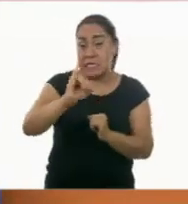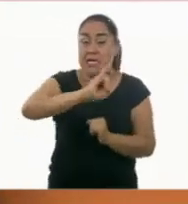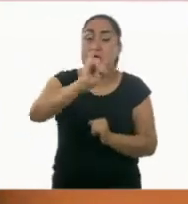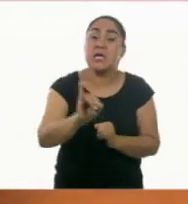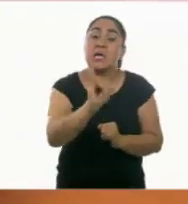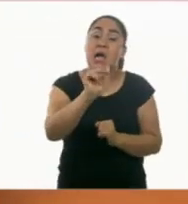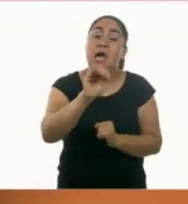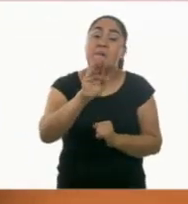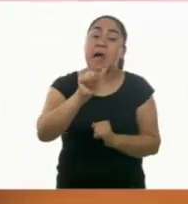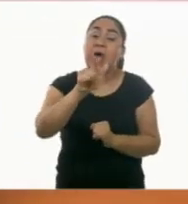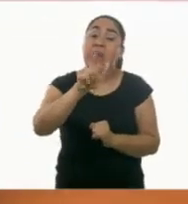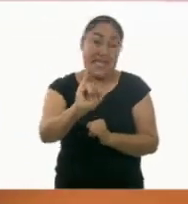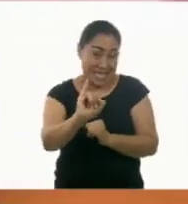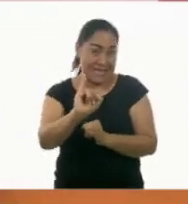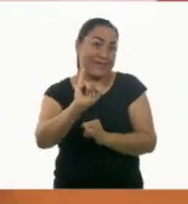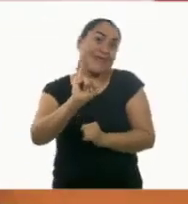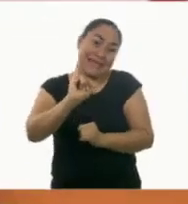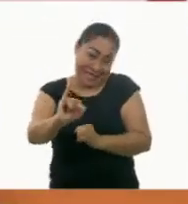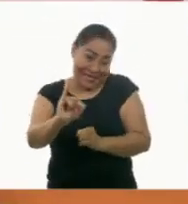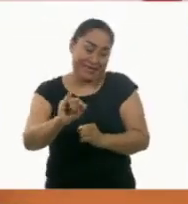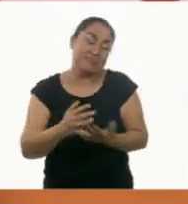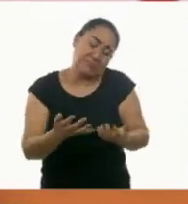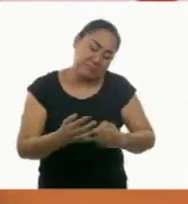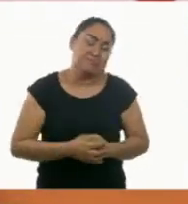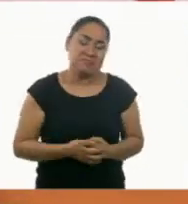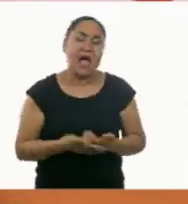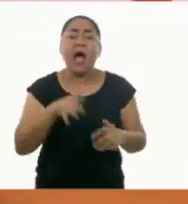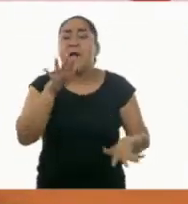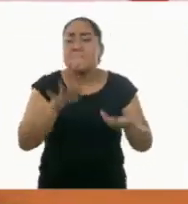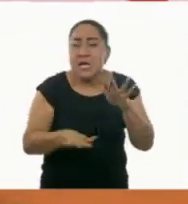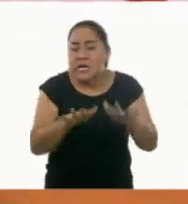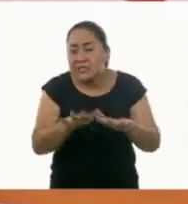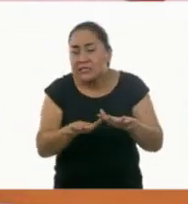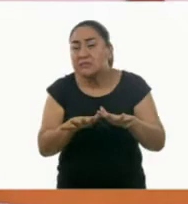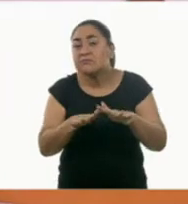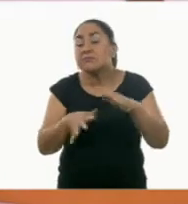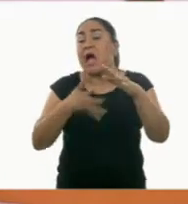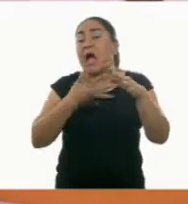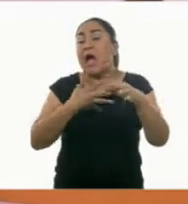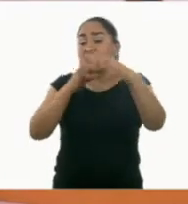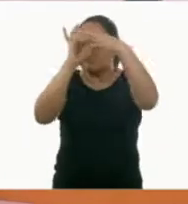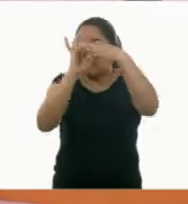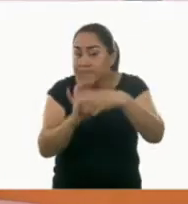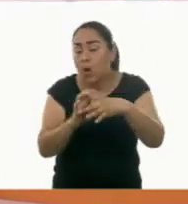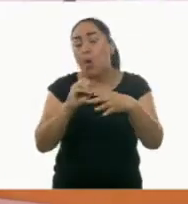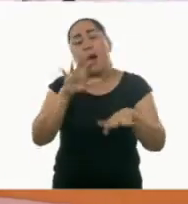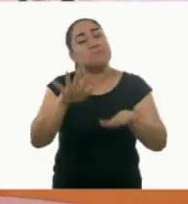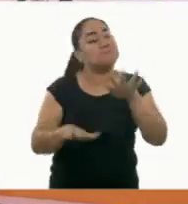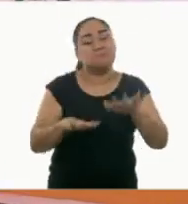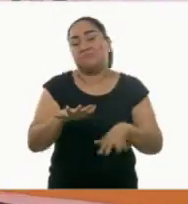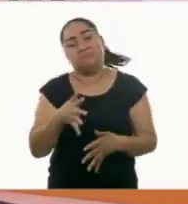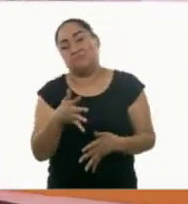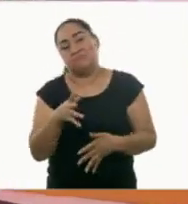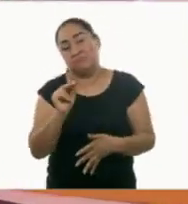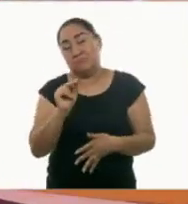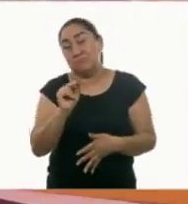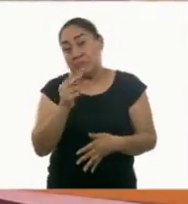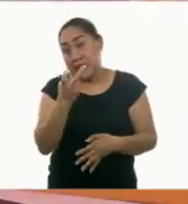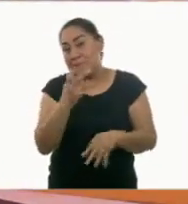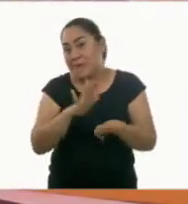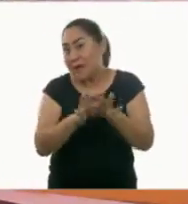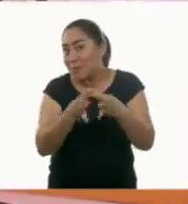suenan muy parecidas, ¿verdad? Entonces, a veces las podemos encontrar así, a veces no. Esa es la importante de analizar una letra de una